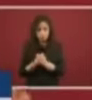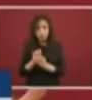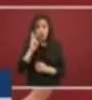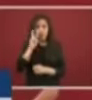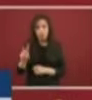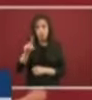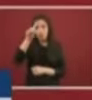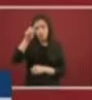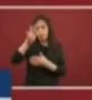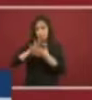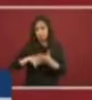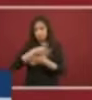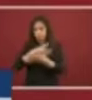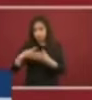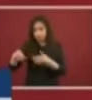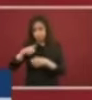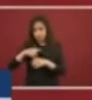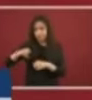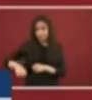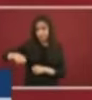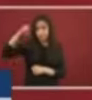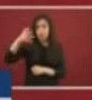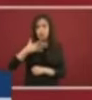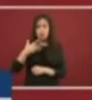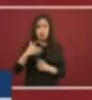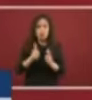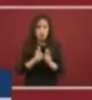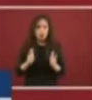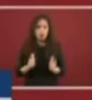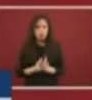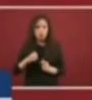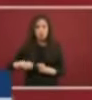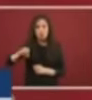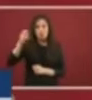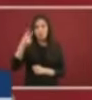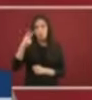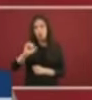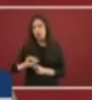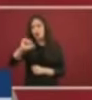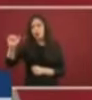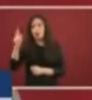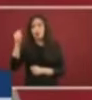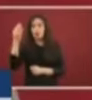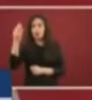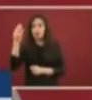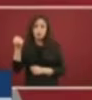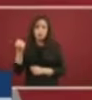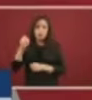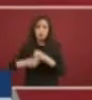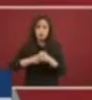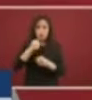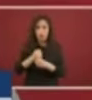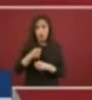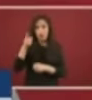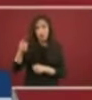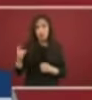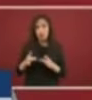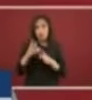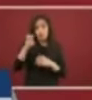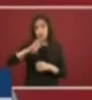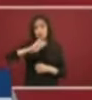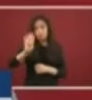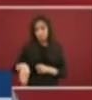esta estimación no contemplaba necesariamente las jornadas como tal, sino más bien es una estimación para poder adquirir